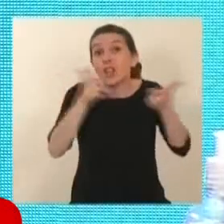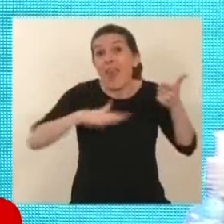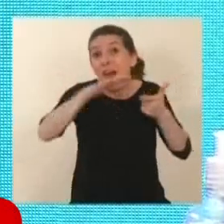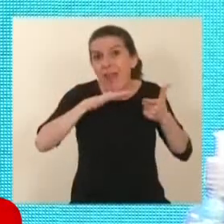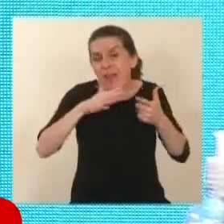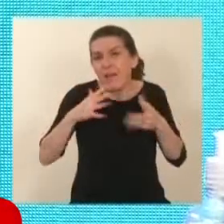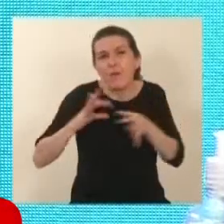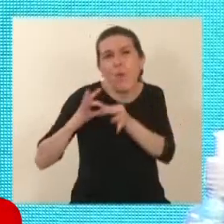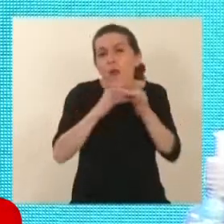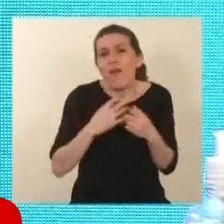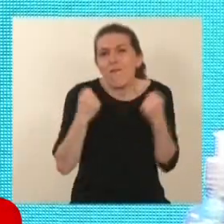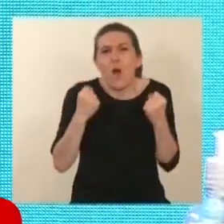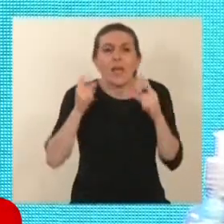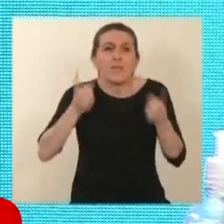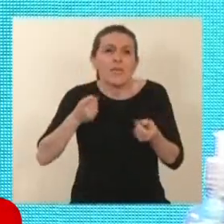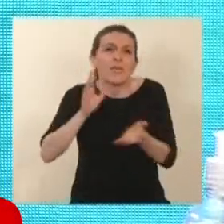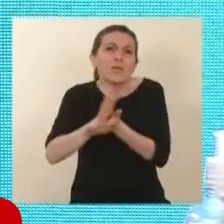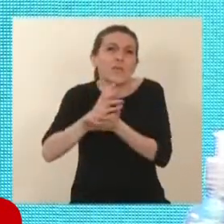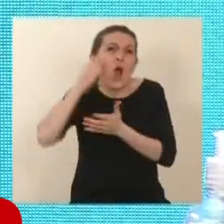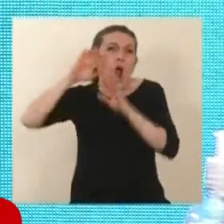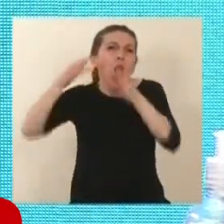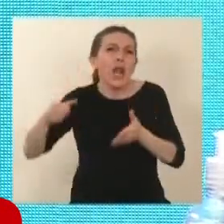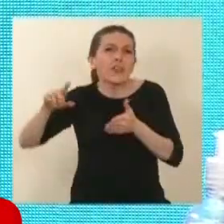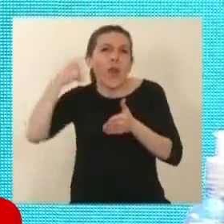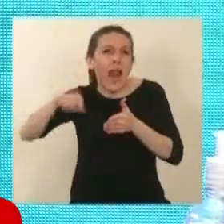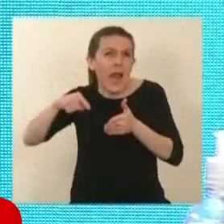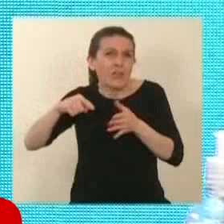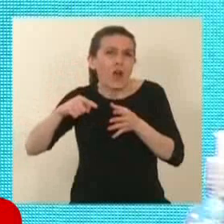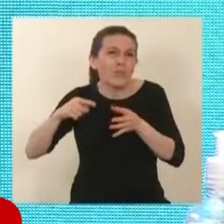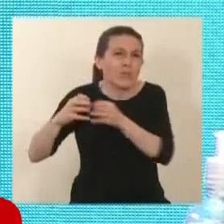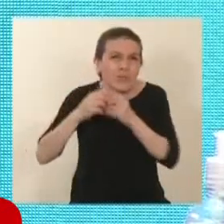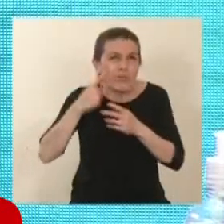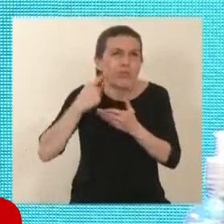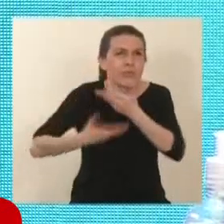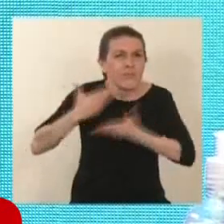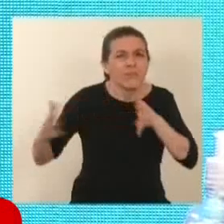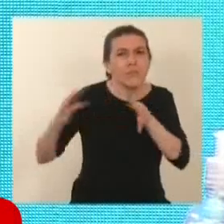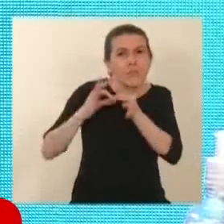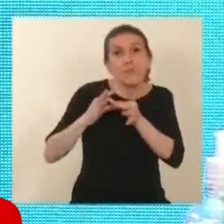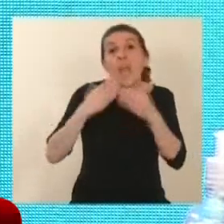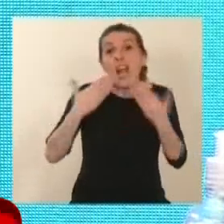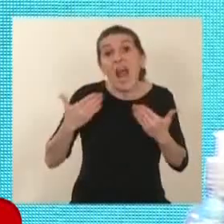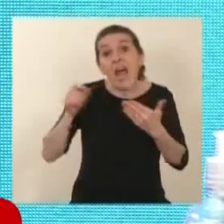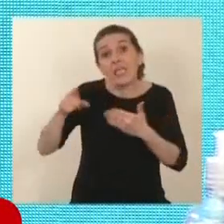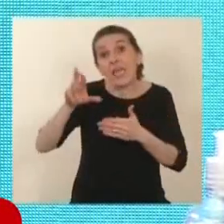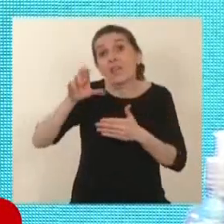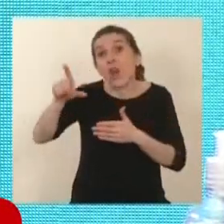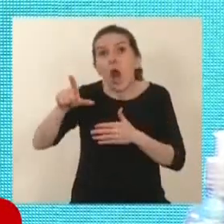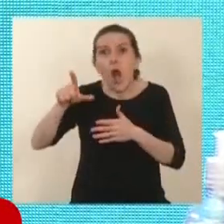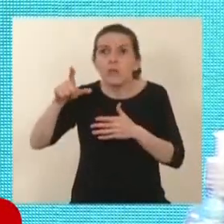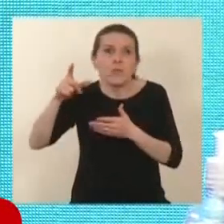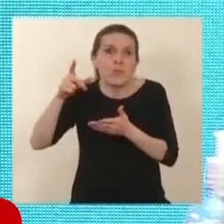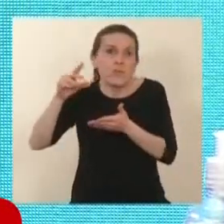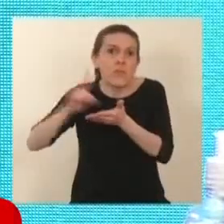de la mano con el Congreso de la Nación en cada paso que dimos y agradecemos el rol tan importante que ha jugado el Congreso